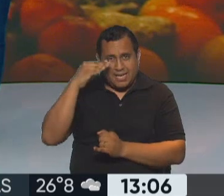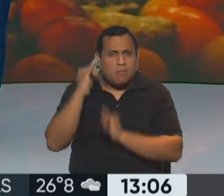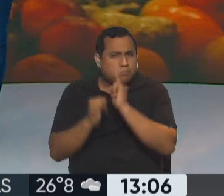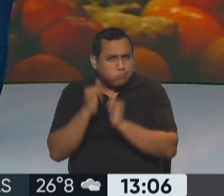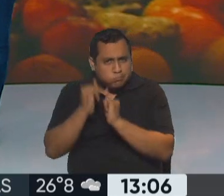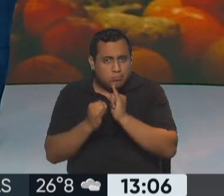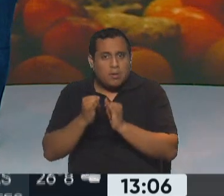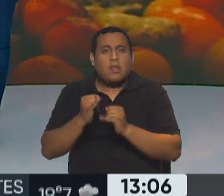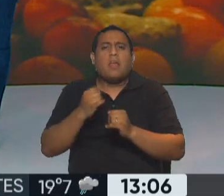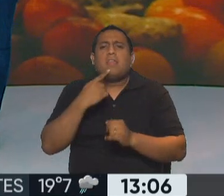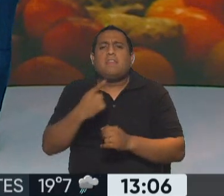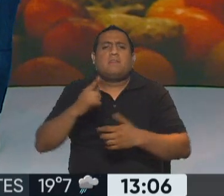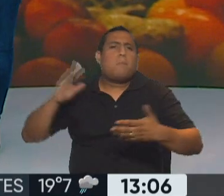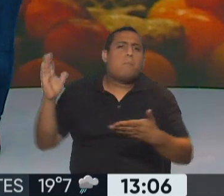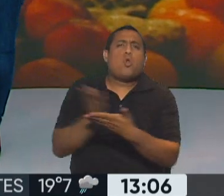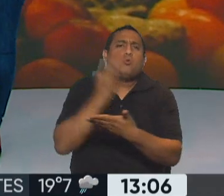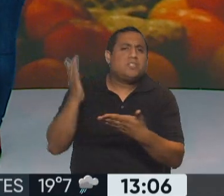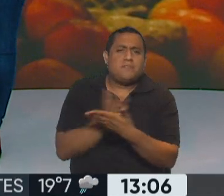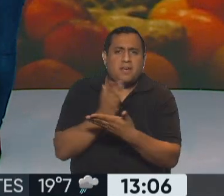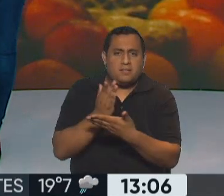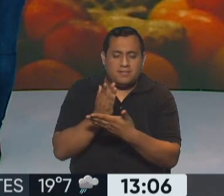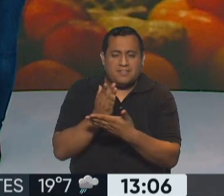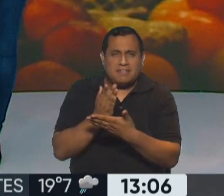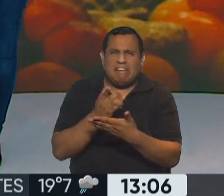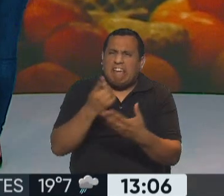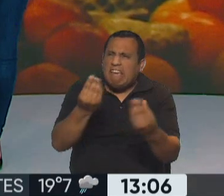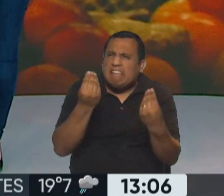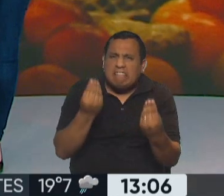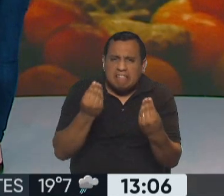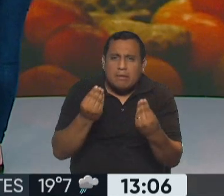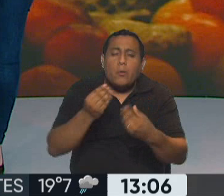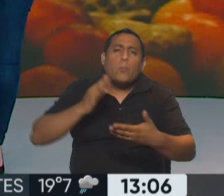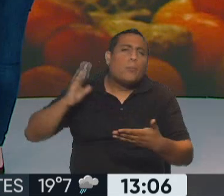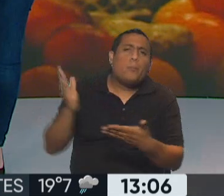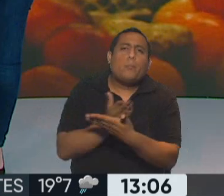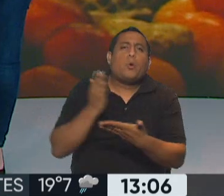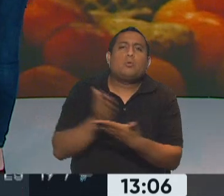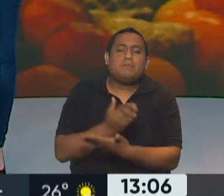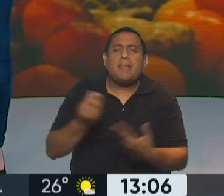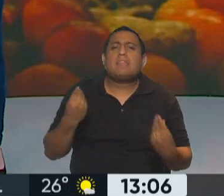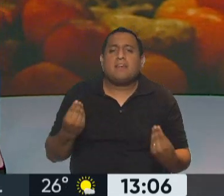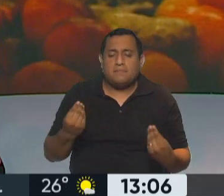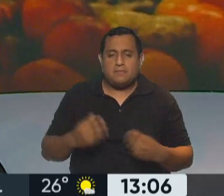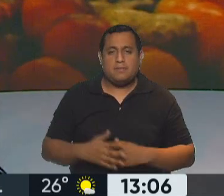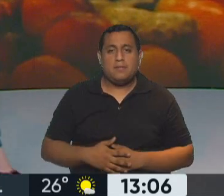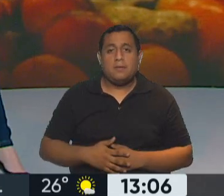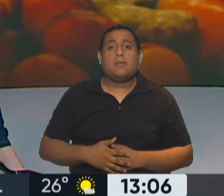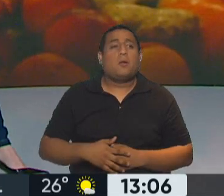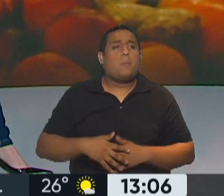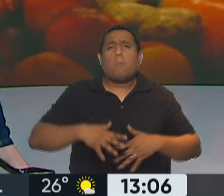de productividad. Ustedes me dirán, ¿qué es? La productividad es la cantidad